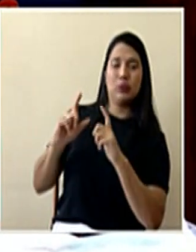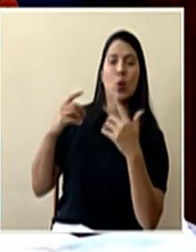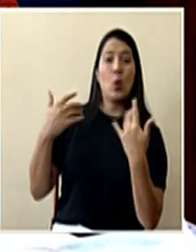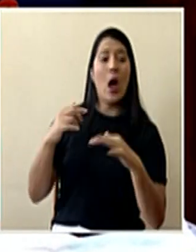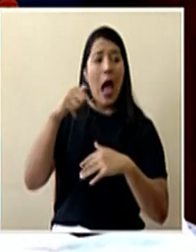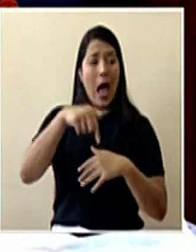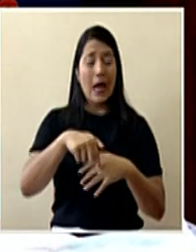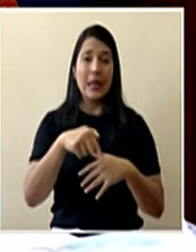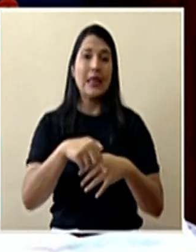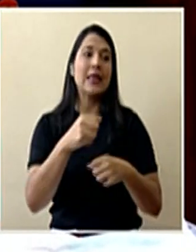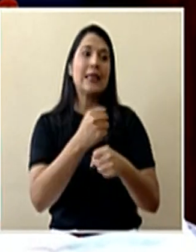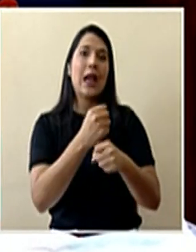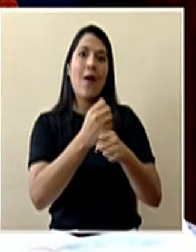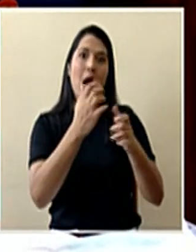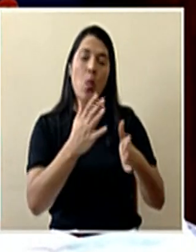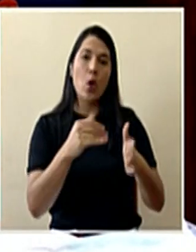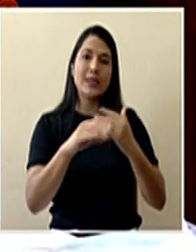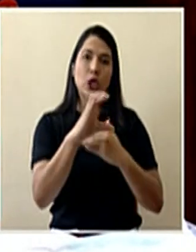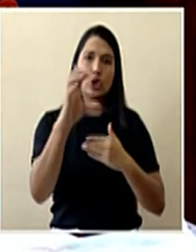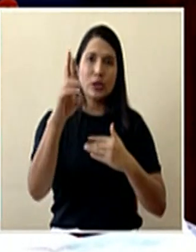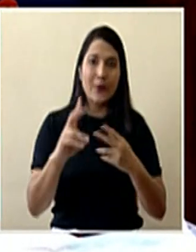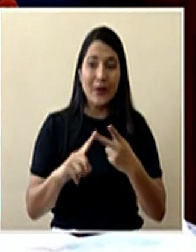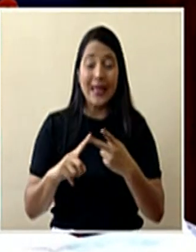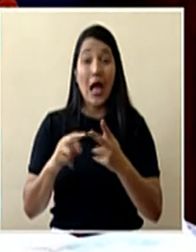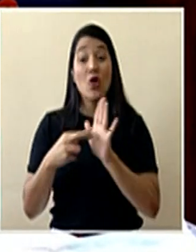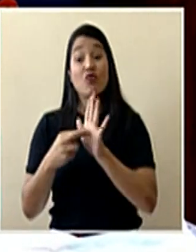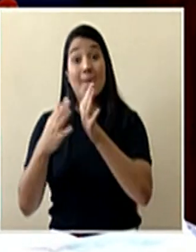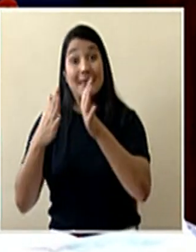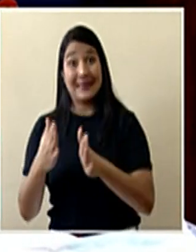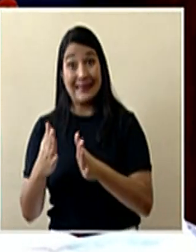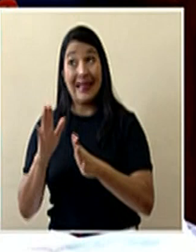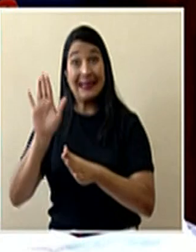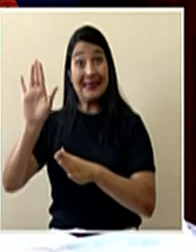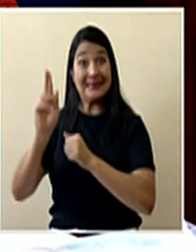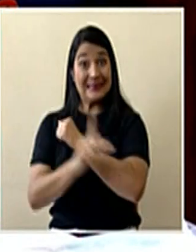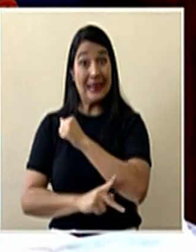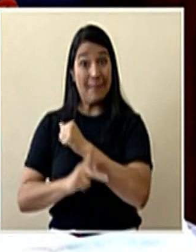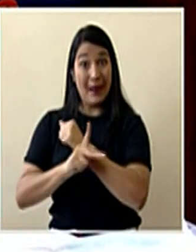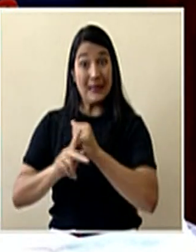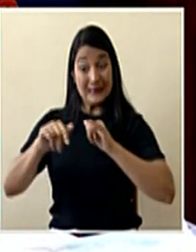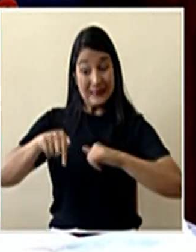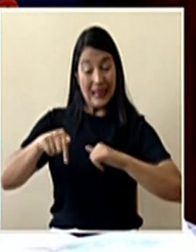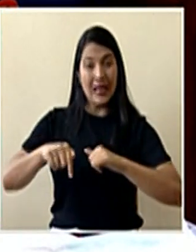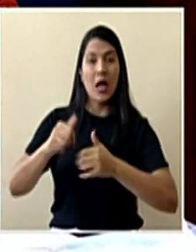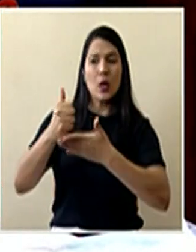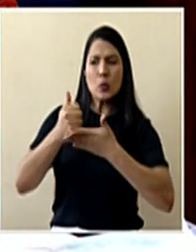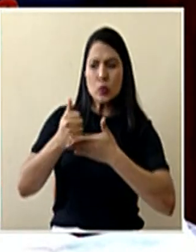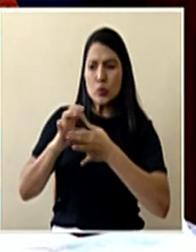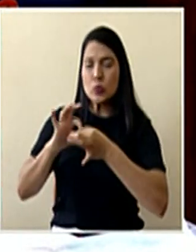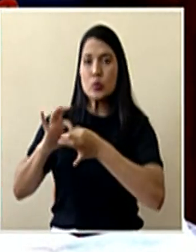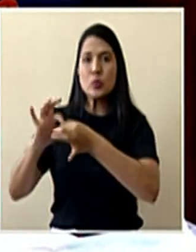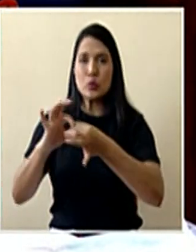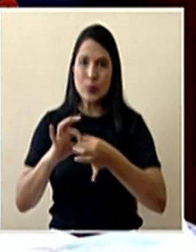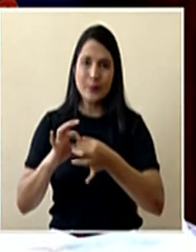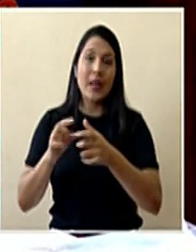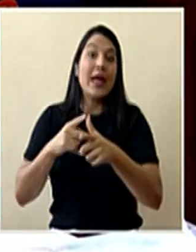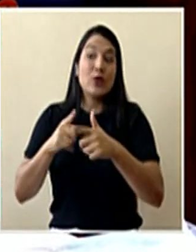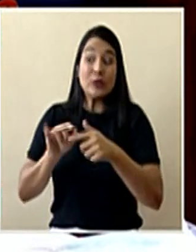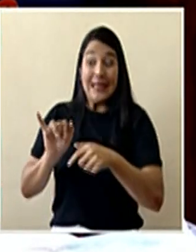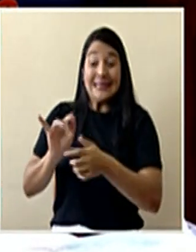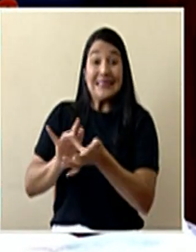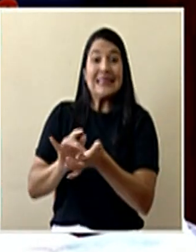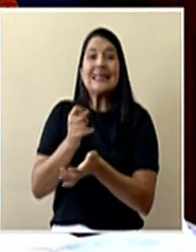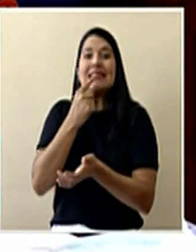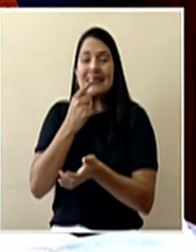Suiza, personal de aquí de Costa Rica, y es una donación muy importante que nos va a permitir continuar dando tratamiento a los pacientes. También